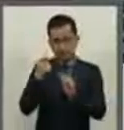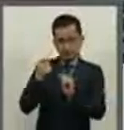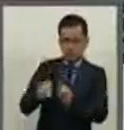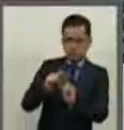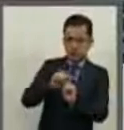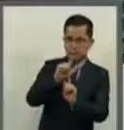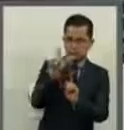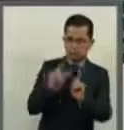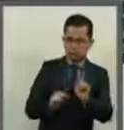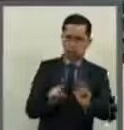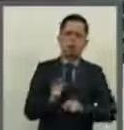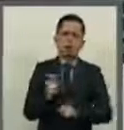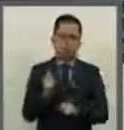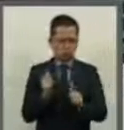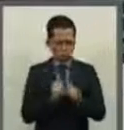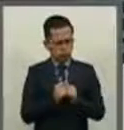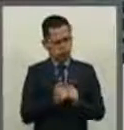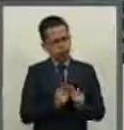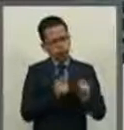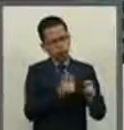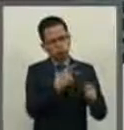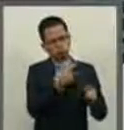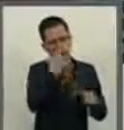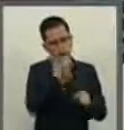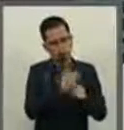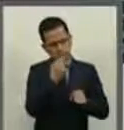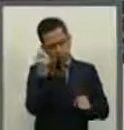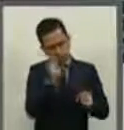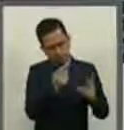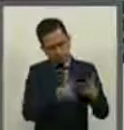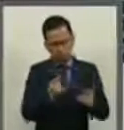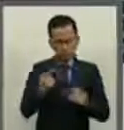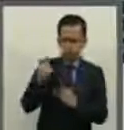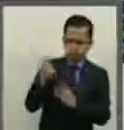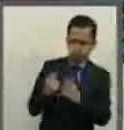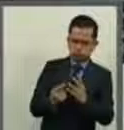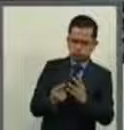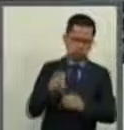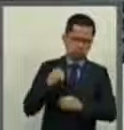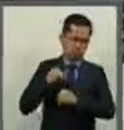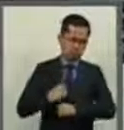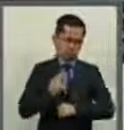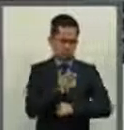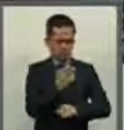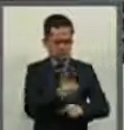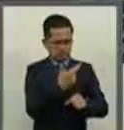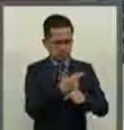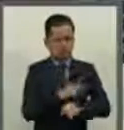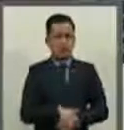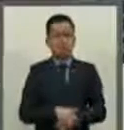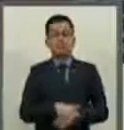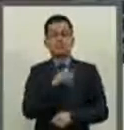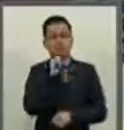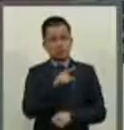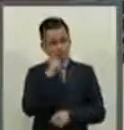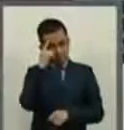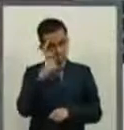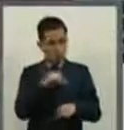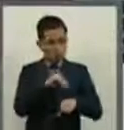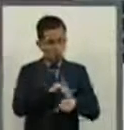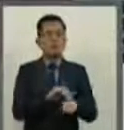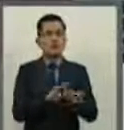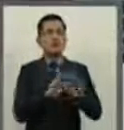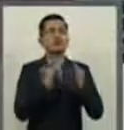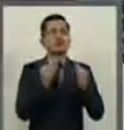en las facultades y competencias de esta Secretaría, estableciendo que los mecanismos e instancias para